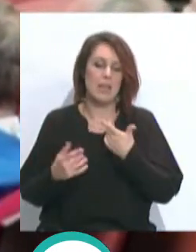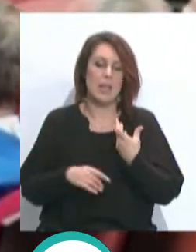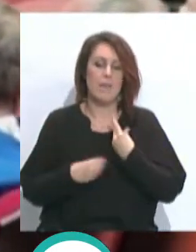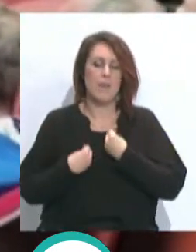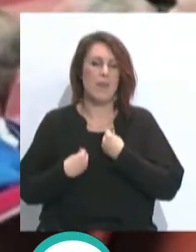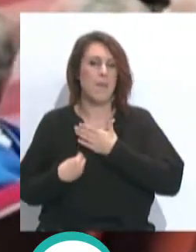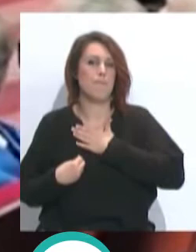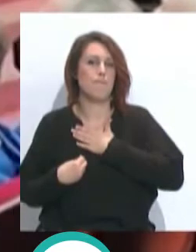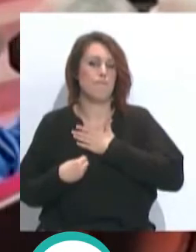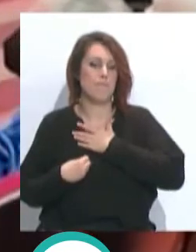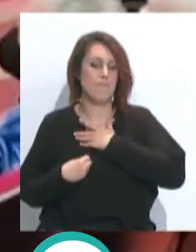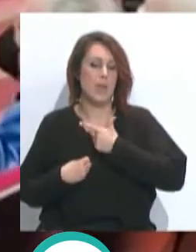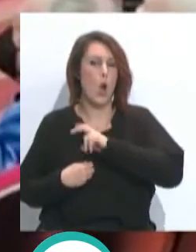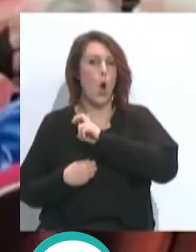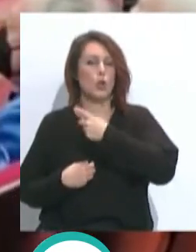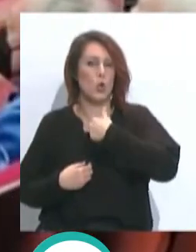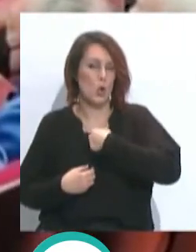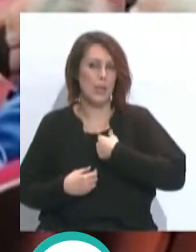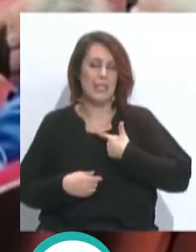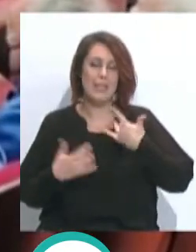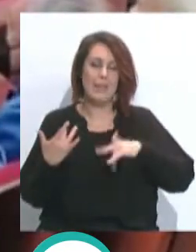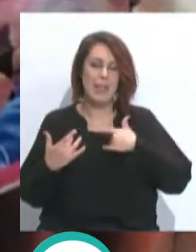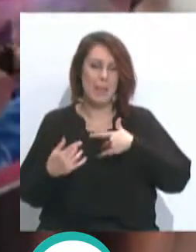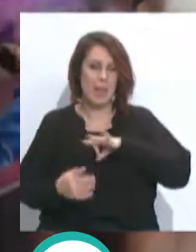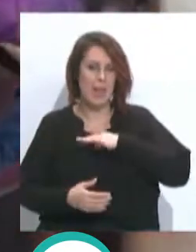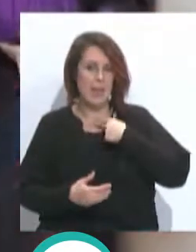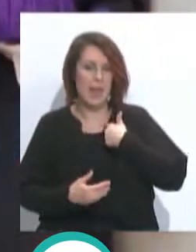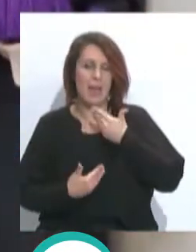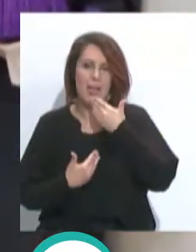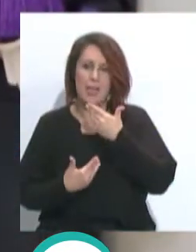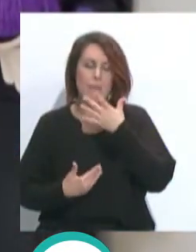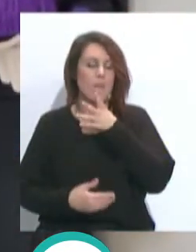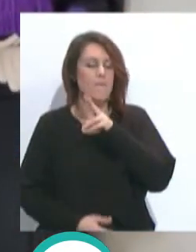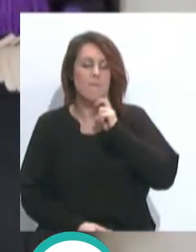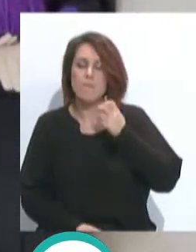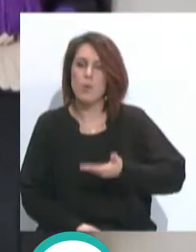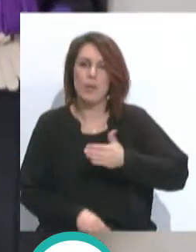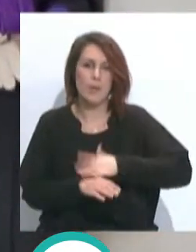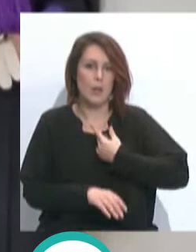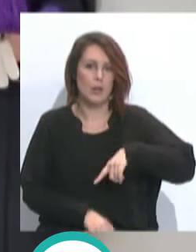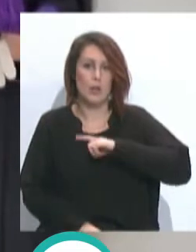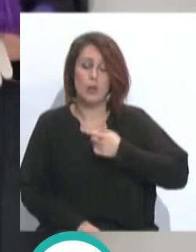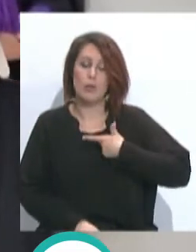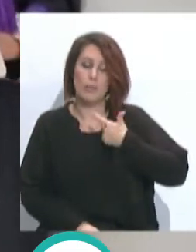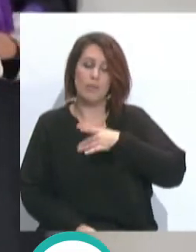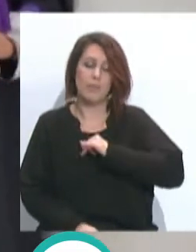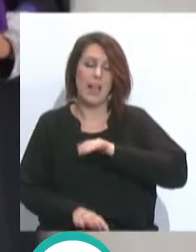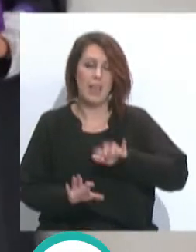enfrente. Gracias, Sevilla, por esta medalla que tiene un valor muy importante para nosotros, los